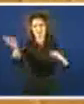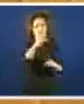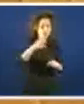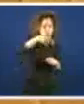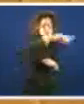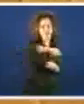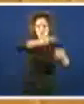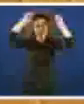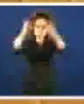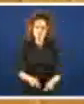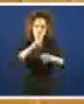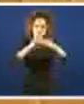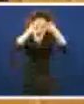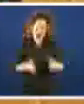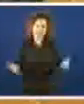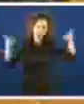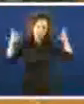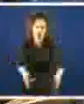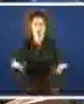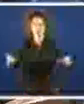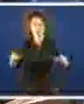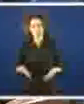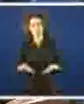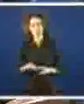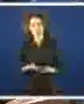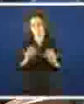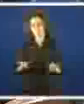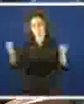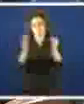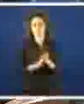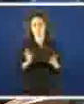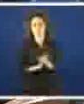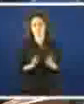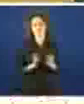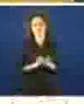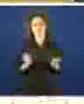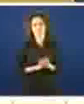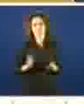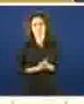nunha casa morta, na casa dos mortos de Dostoyevski. Moitas gracias, señor Beiras.